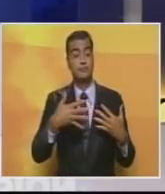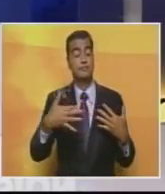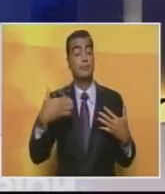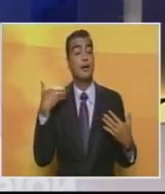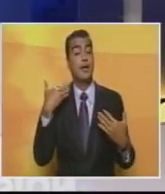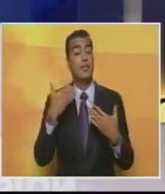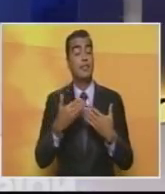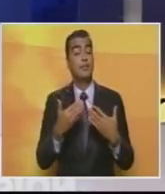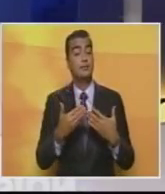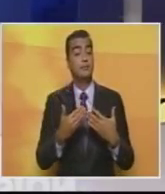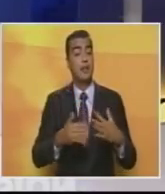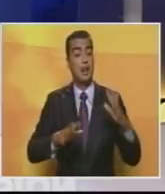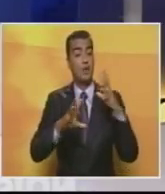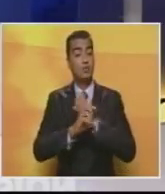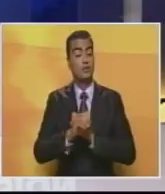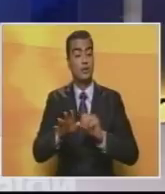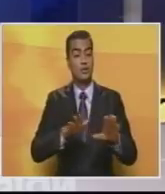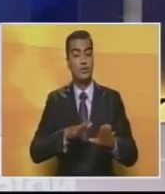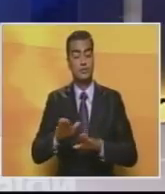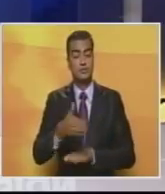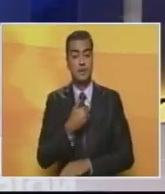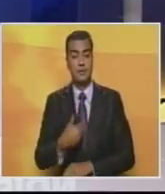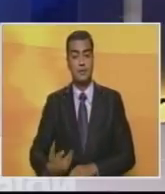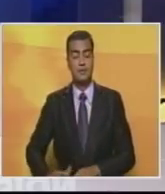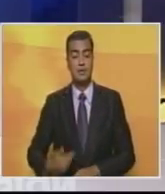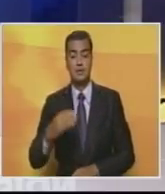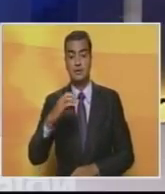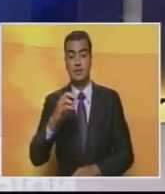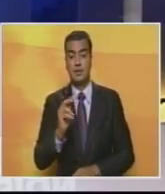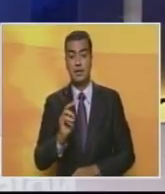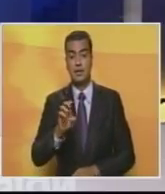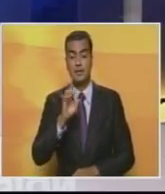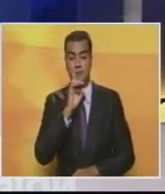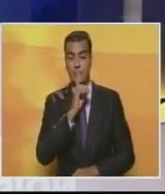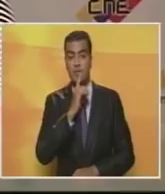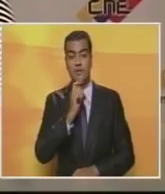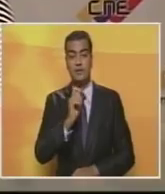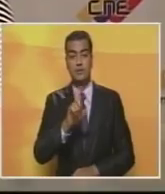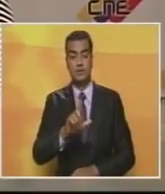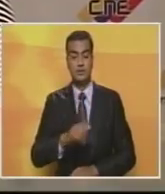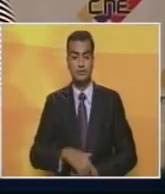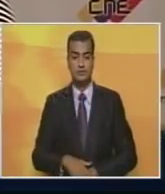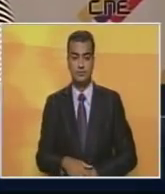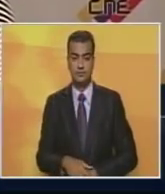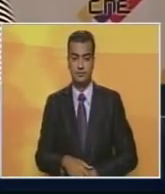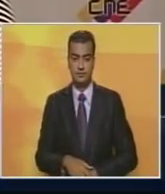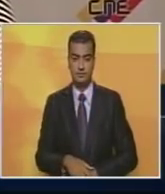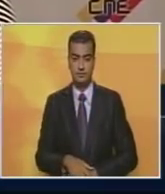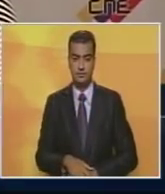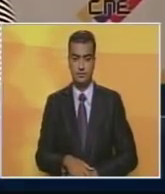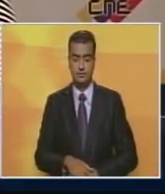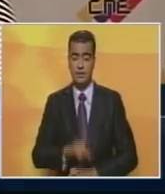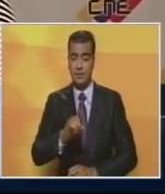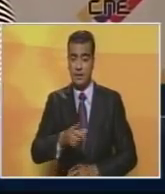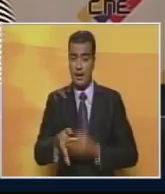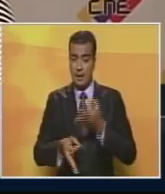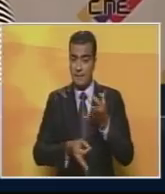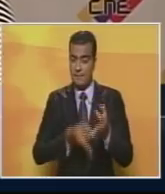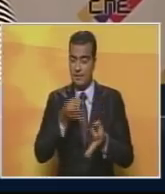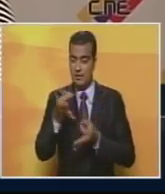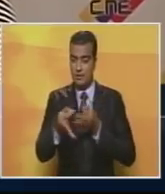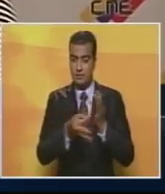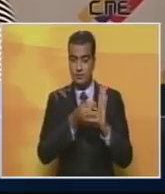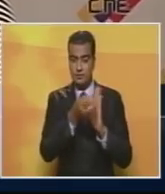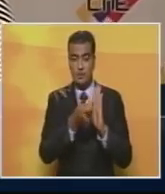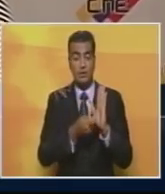hasta la medianoche de este jueves. Así lo informó la presidenta del Consejo Nacional Electoral, Tibisay Lucena. La titular del ente electoral explicó mediante una nota